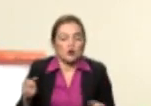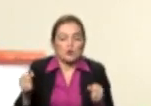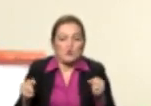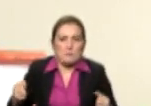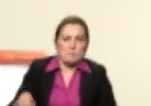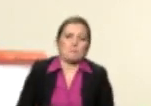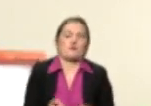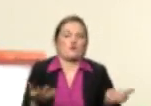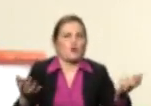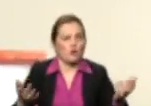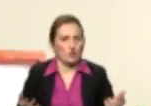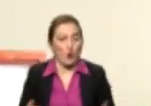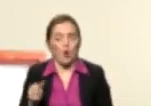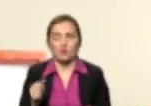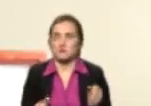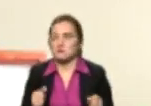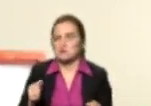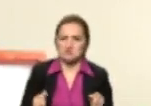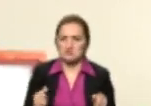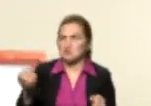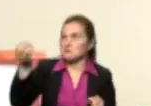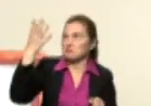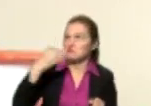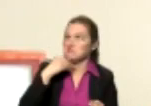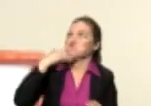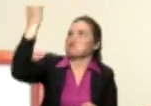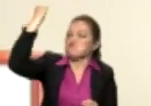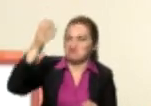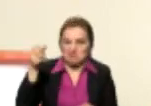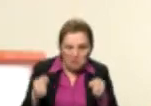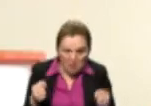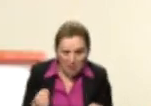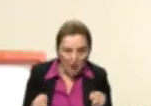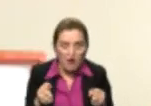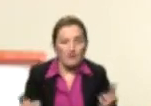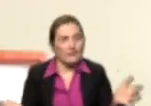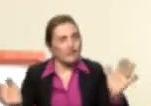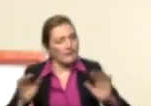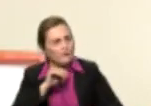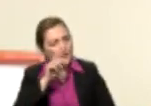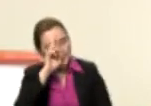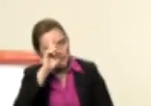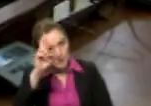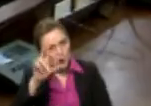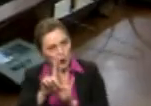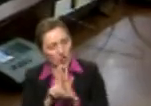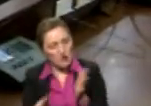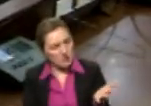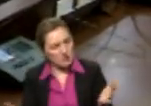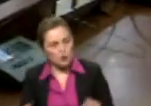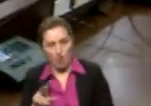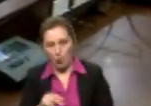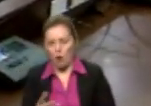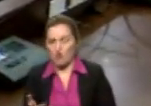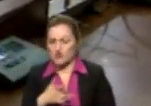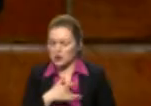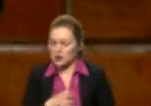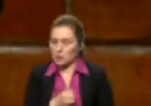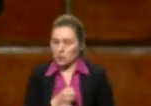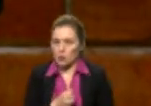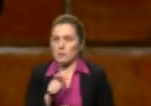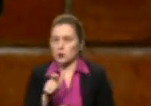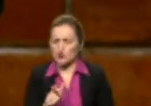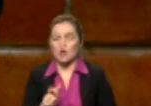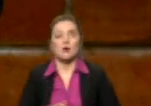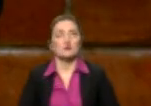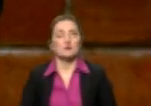de que no va a tener un conductor que se va a cruzar todos los semáforos en rojo o que va a ir a respetar las normas de tránsito. En esta ordenanza, además, se